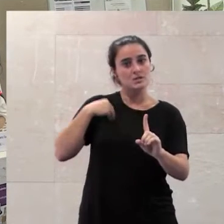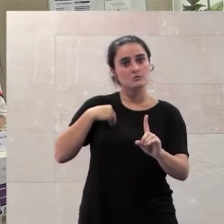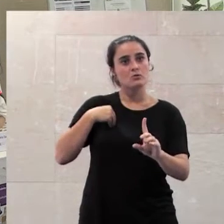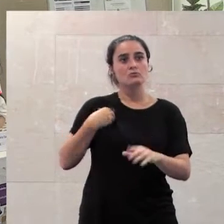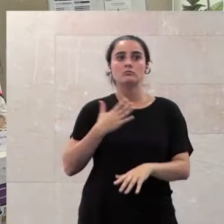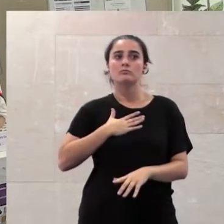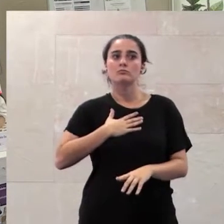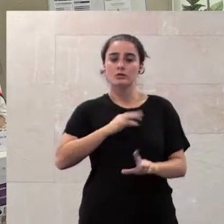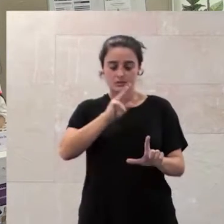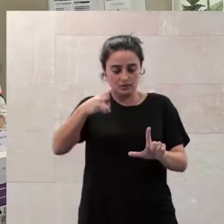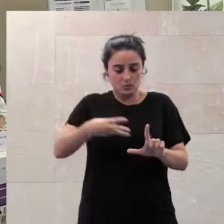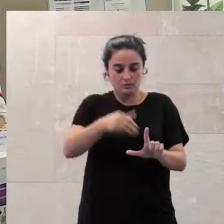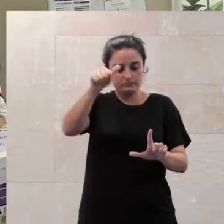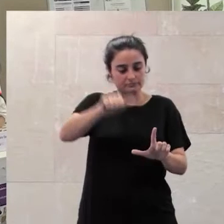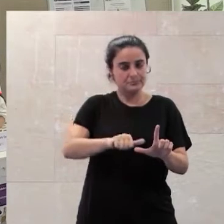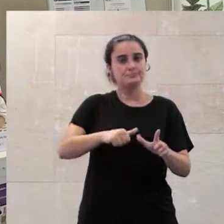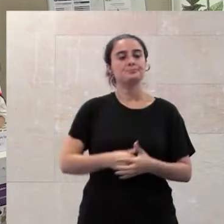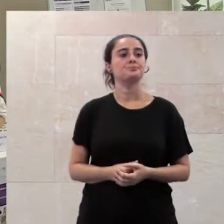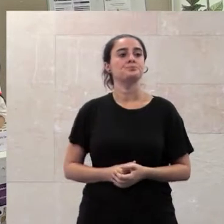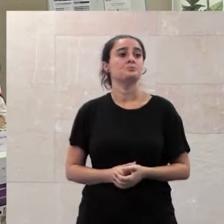poder encontrar en la página web.